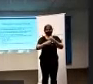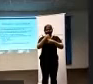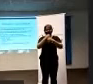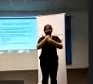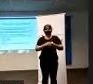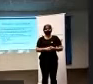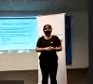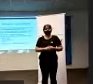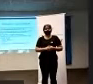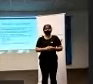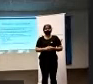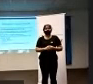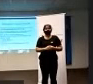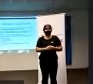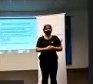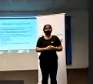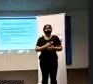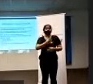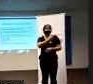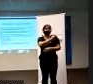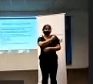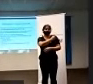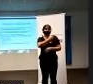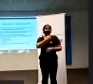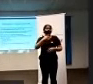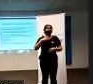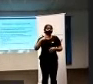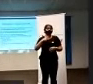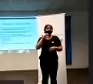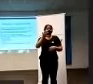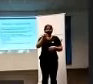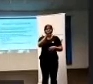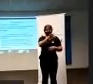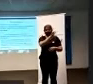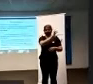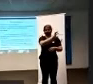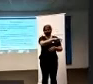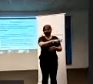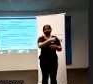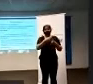Brasil, México, Chile y aprobada también por la OMS. Siguiente.